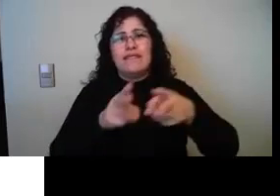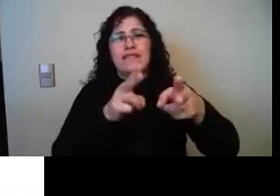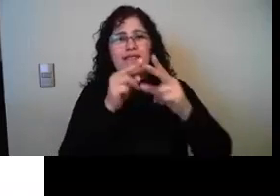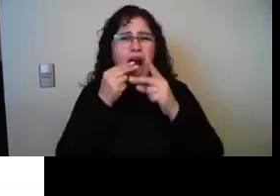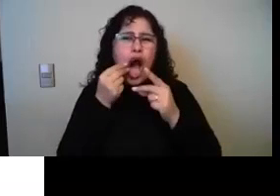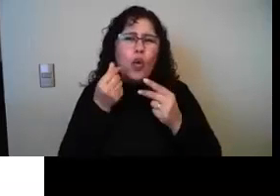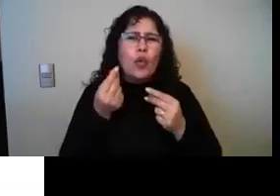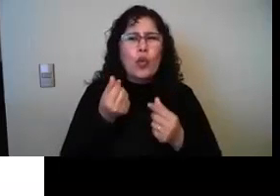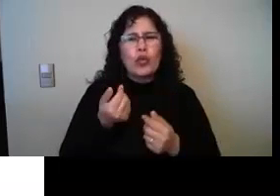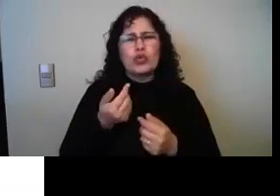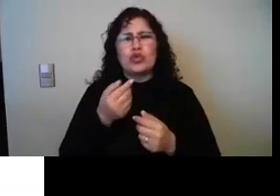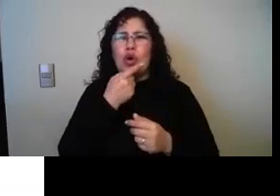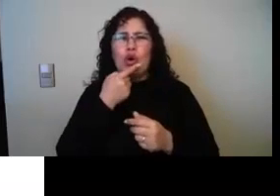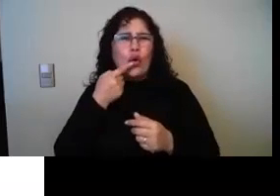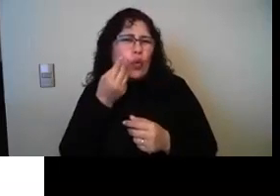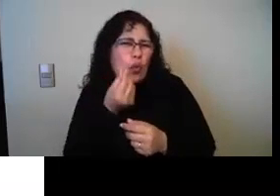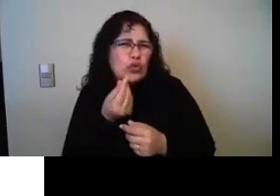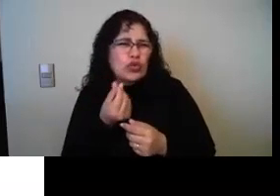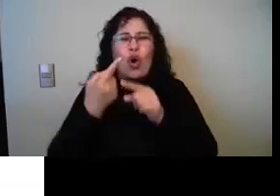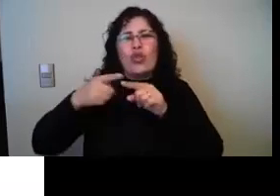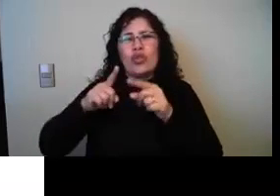En esta imagen